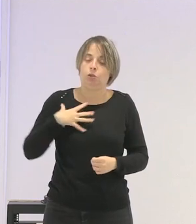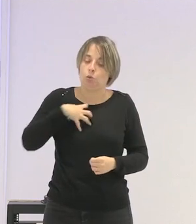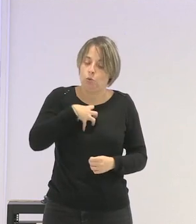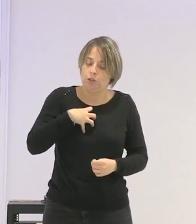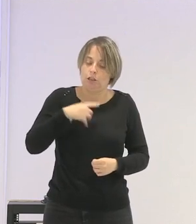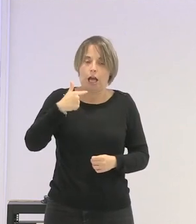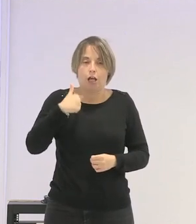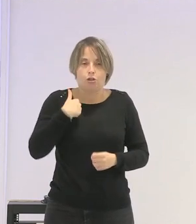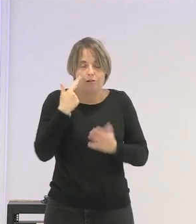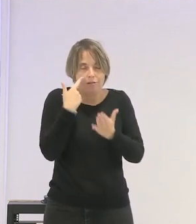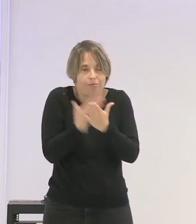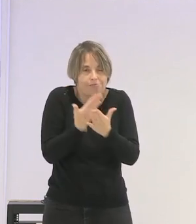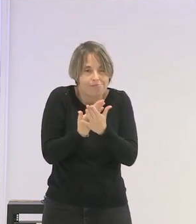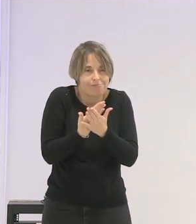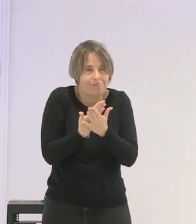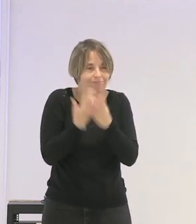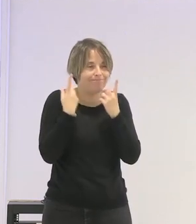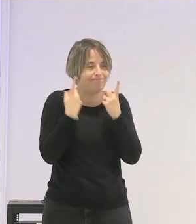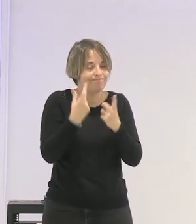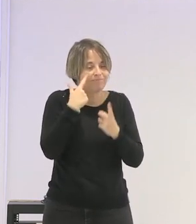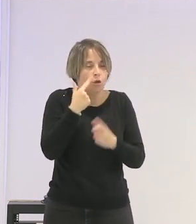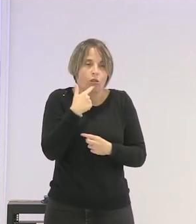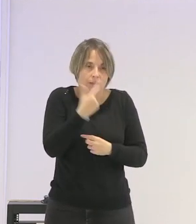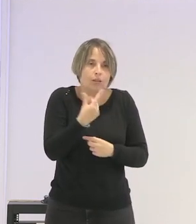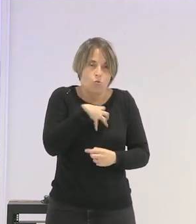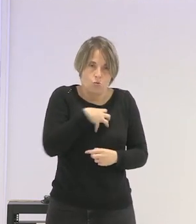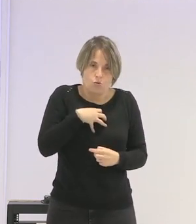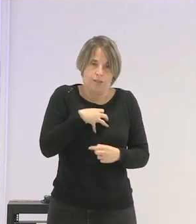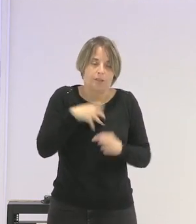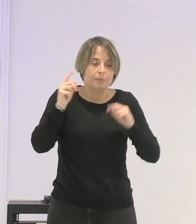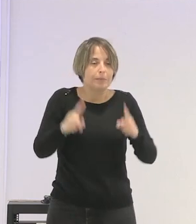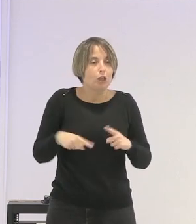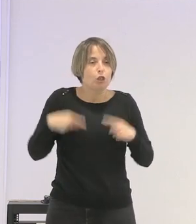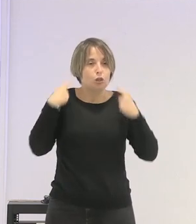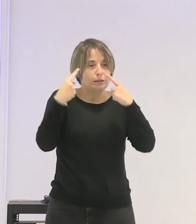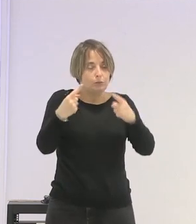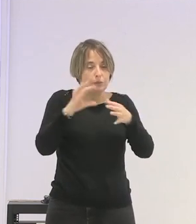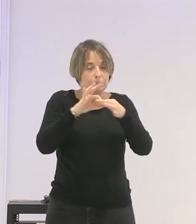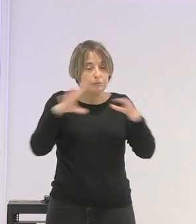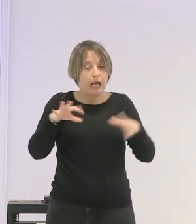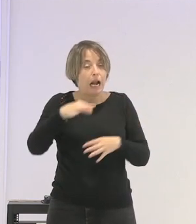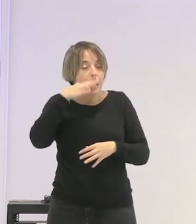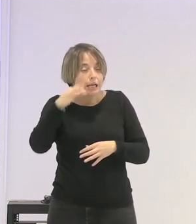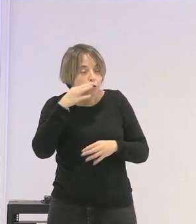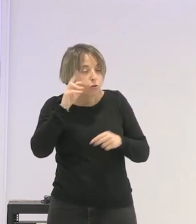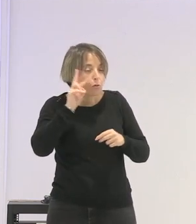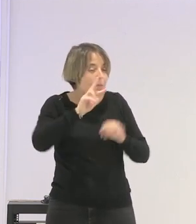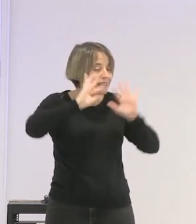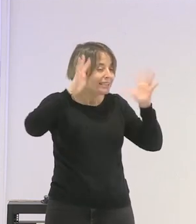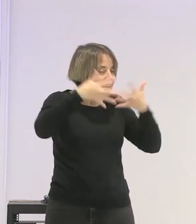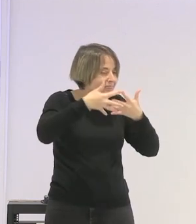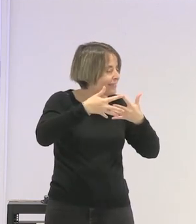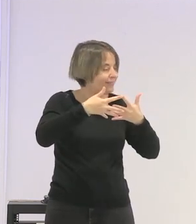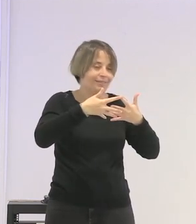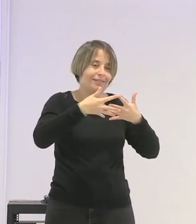soy muy materialista, siempre me cuesta decirlo, pero es que luego desligas un poco sus discursos, los ves en internet y es